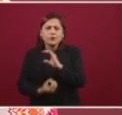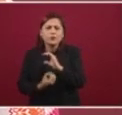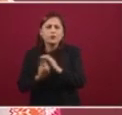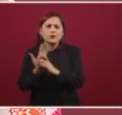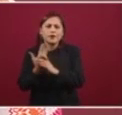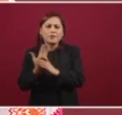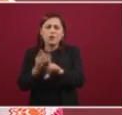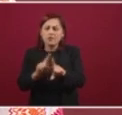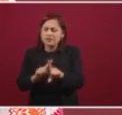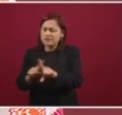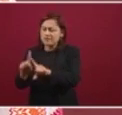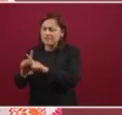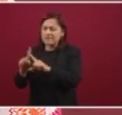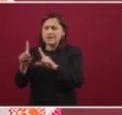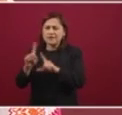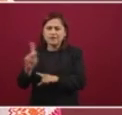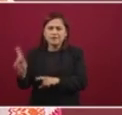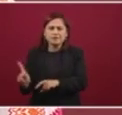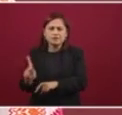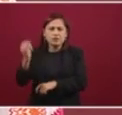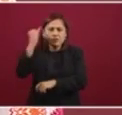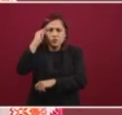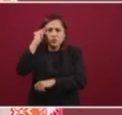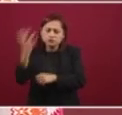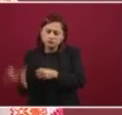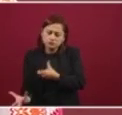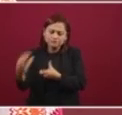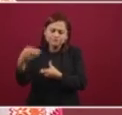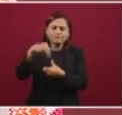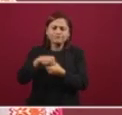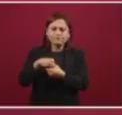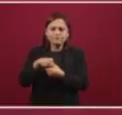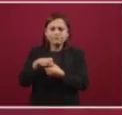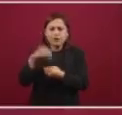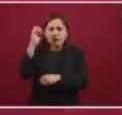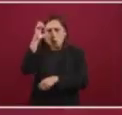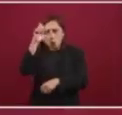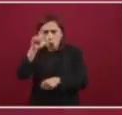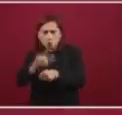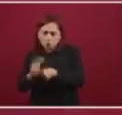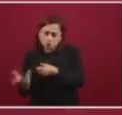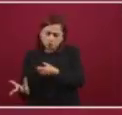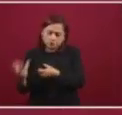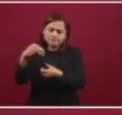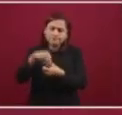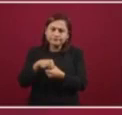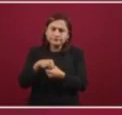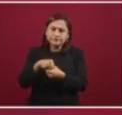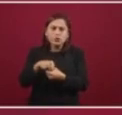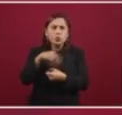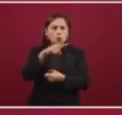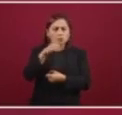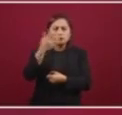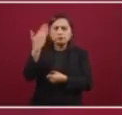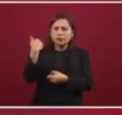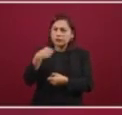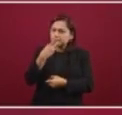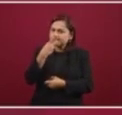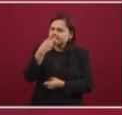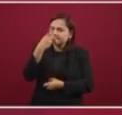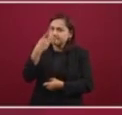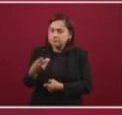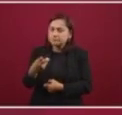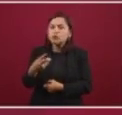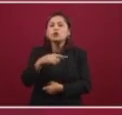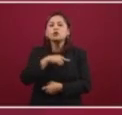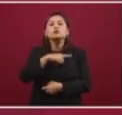de pueblos indígenas y culturas que ha expresado usted, señor presidente, daremos